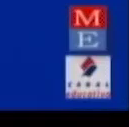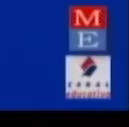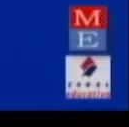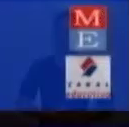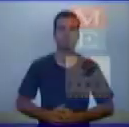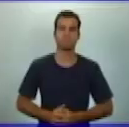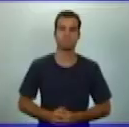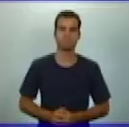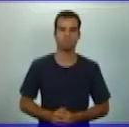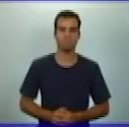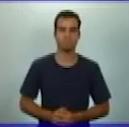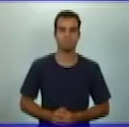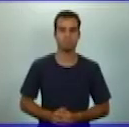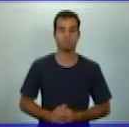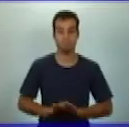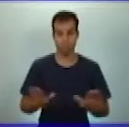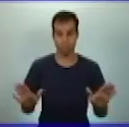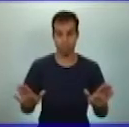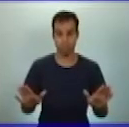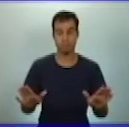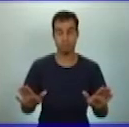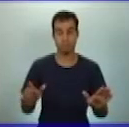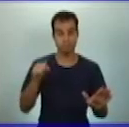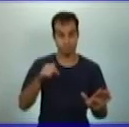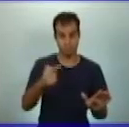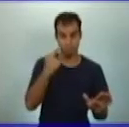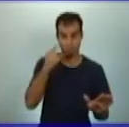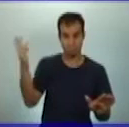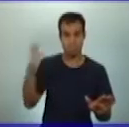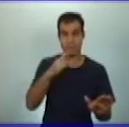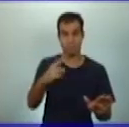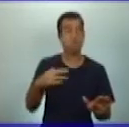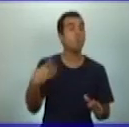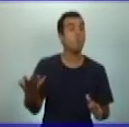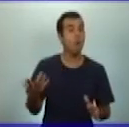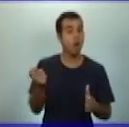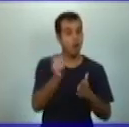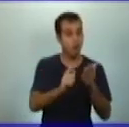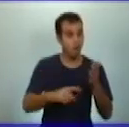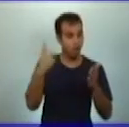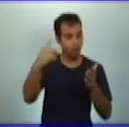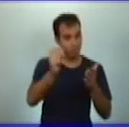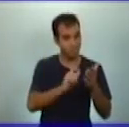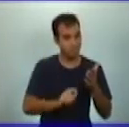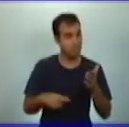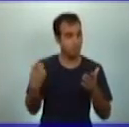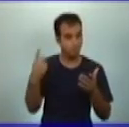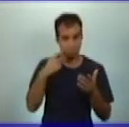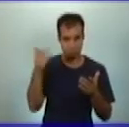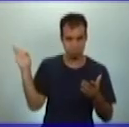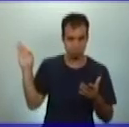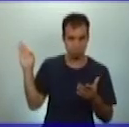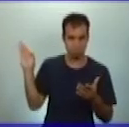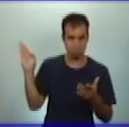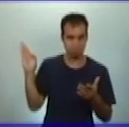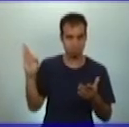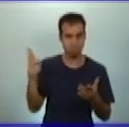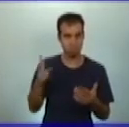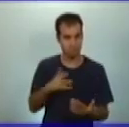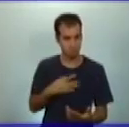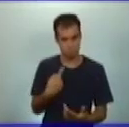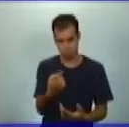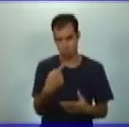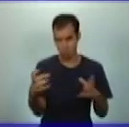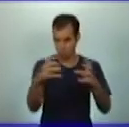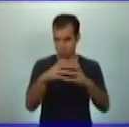Bien, entonces ahora les propongo analizar las respuestas de este ejercicio. Les decía que vamos a hacerlo de conjunto, yo los voy a ir